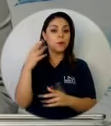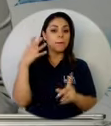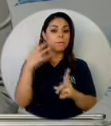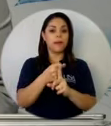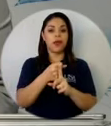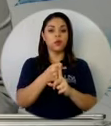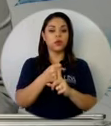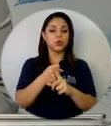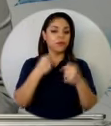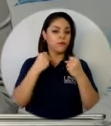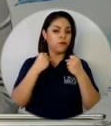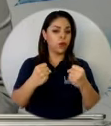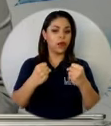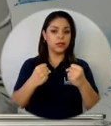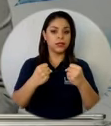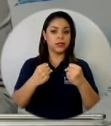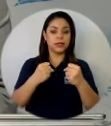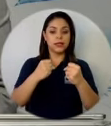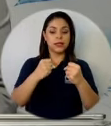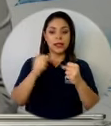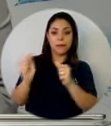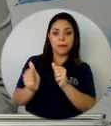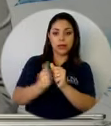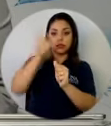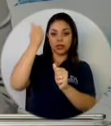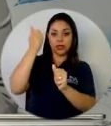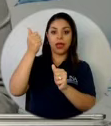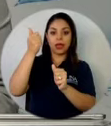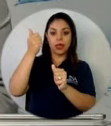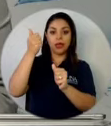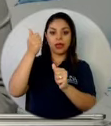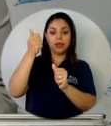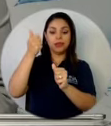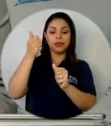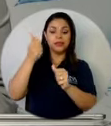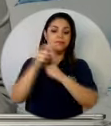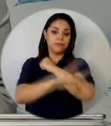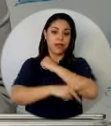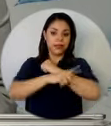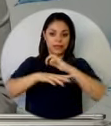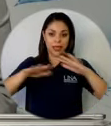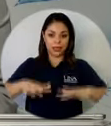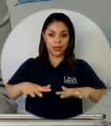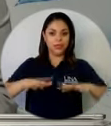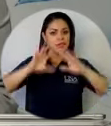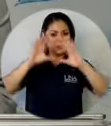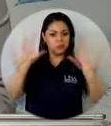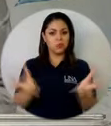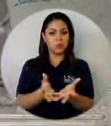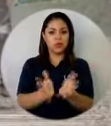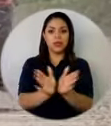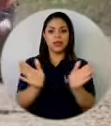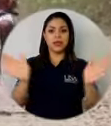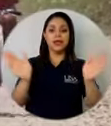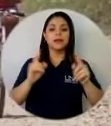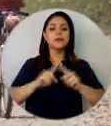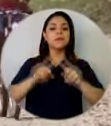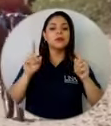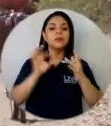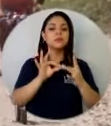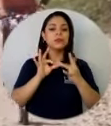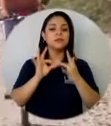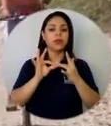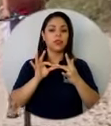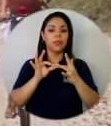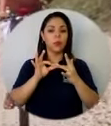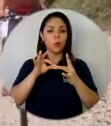la mayoría de las personas en el país y en el mundo, pero hay un grupo en particular que se ha visto fuertemente impactado y